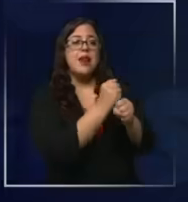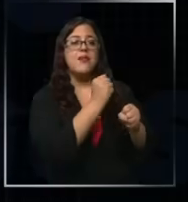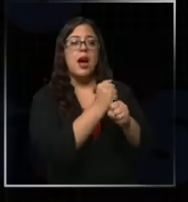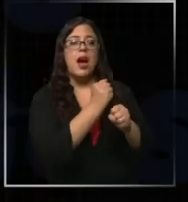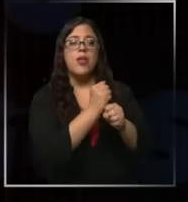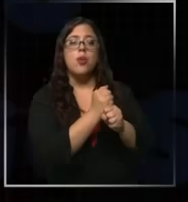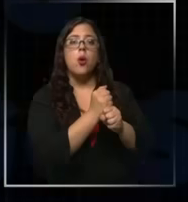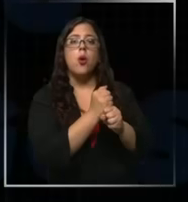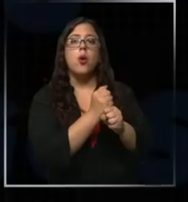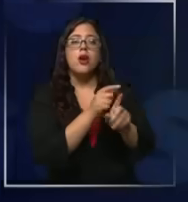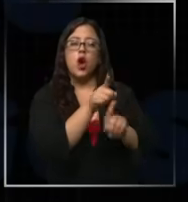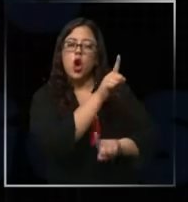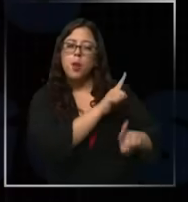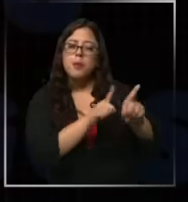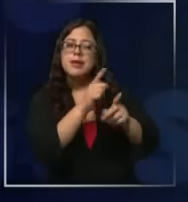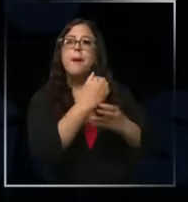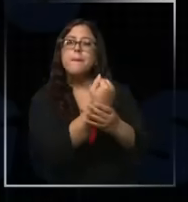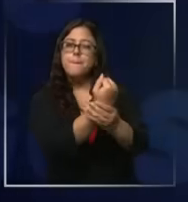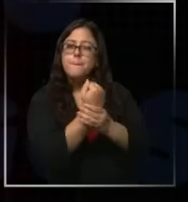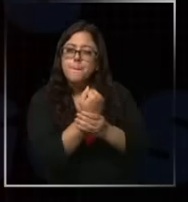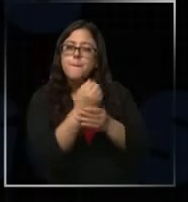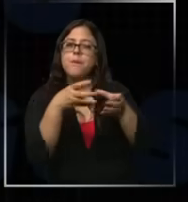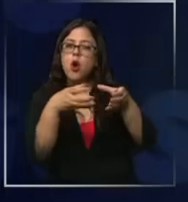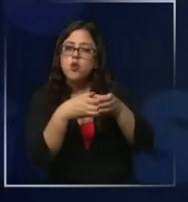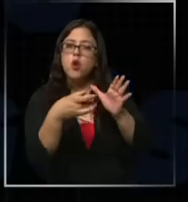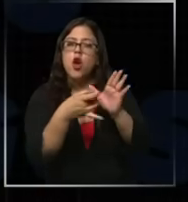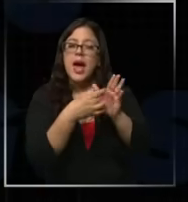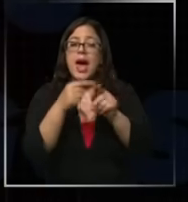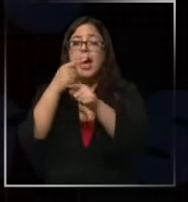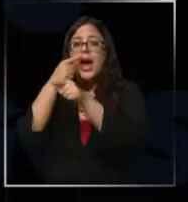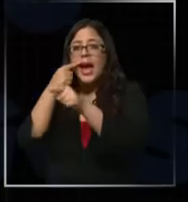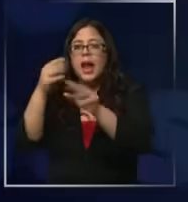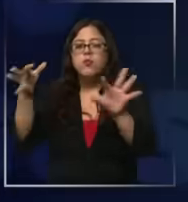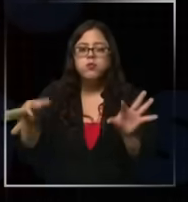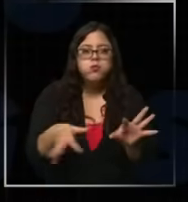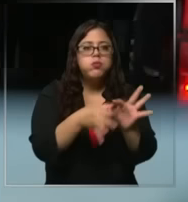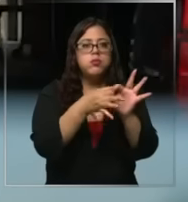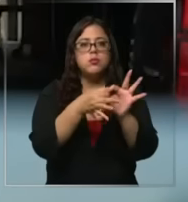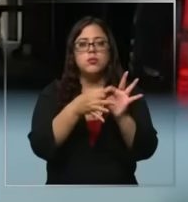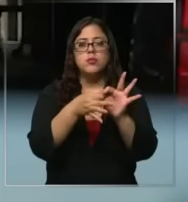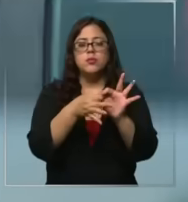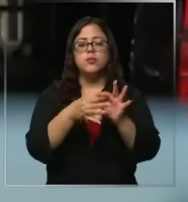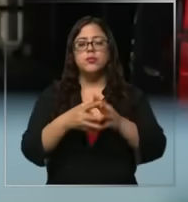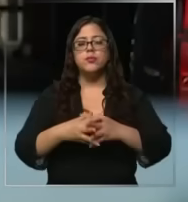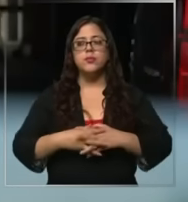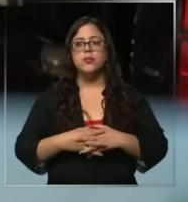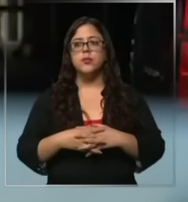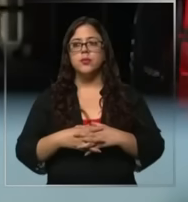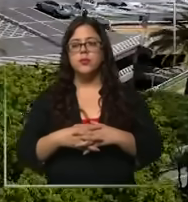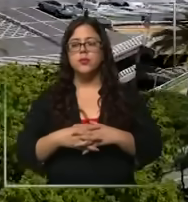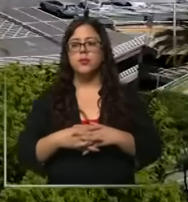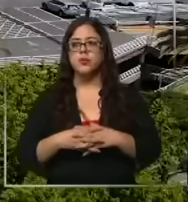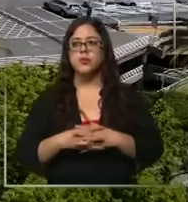que colaboraran con la banda. Ya, él era el que establecía directamente estos trámites.